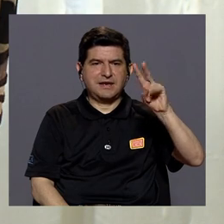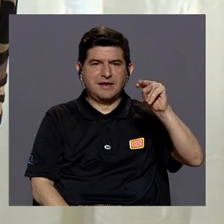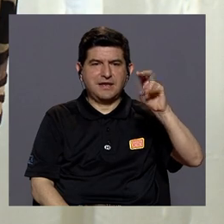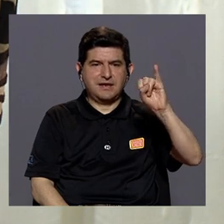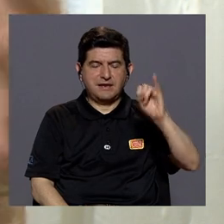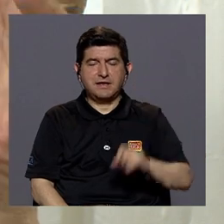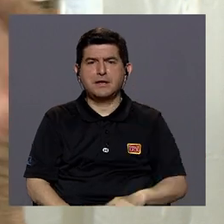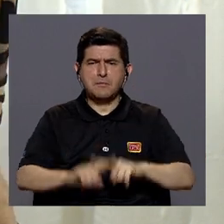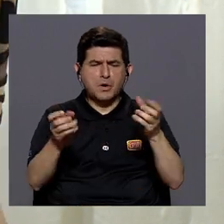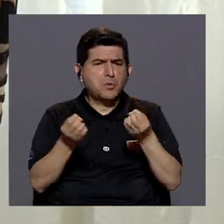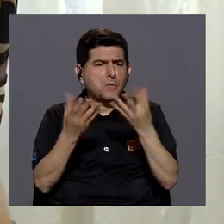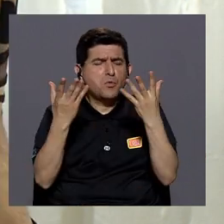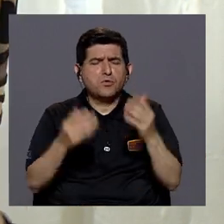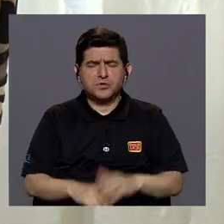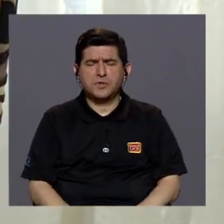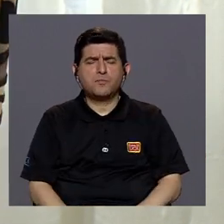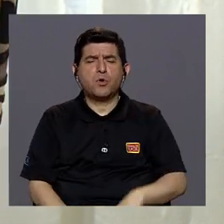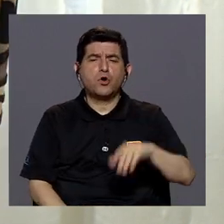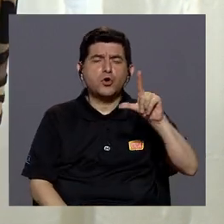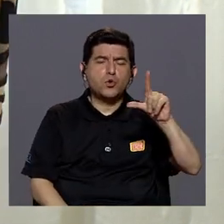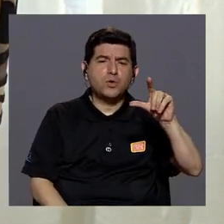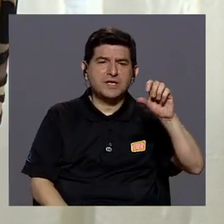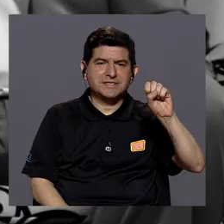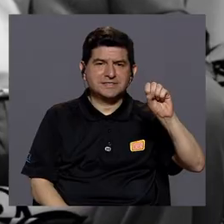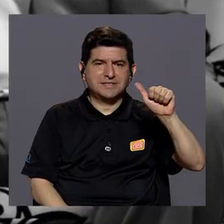muchos periodistas, Luis Sainz, gente así que...